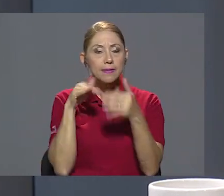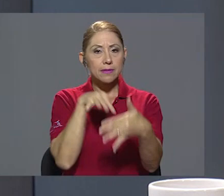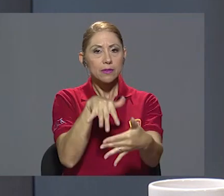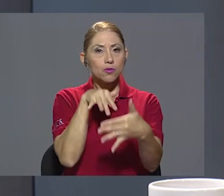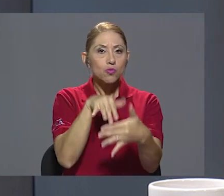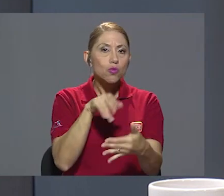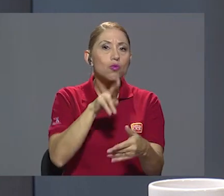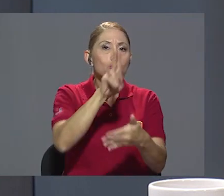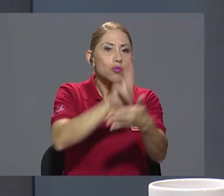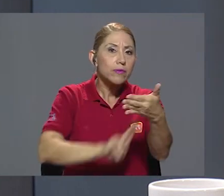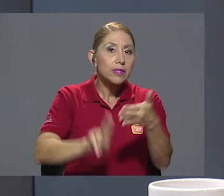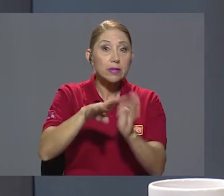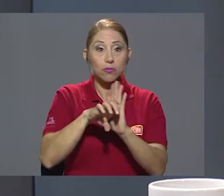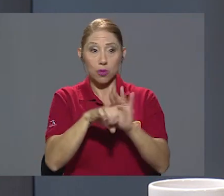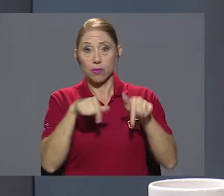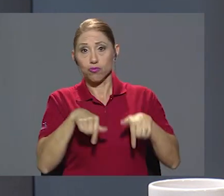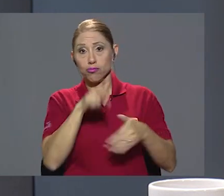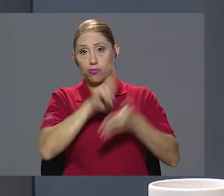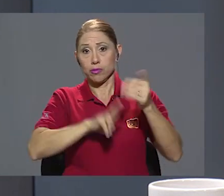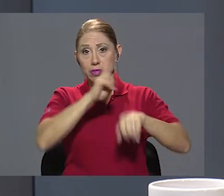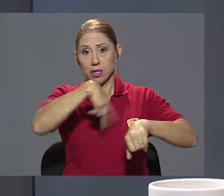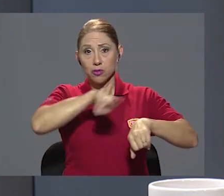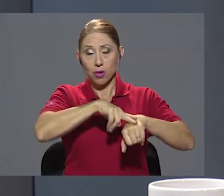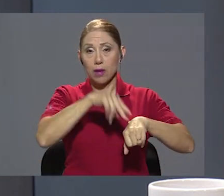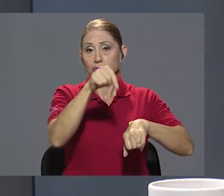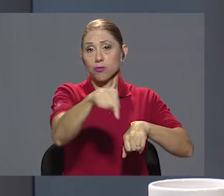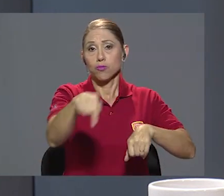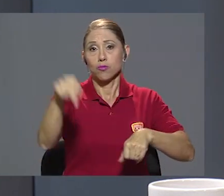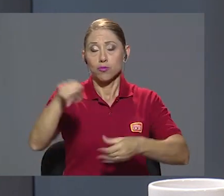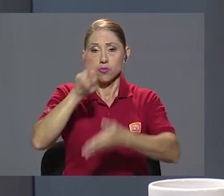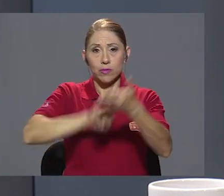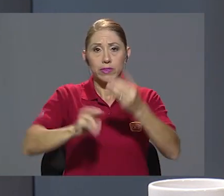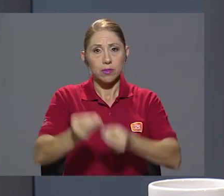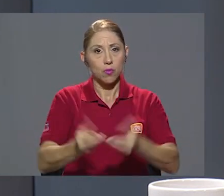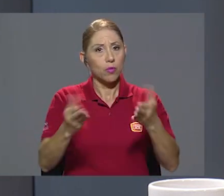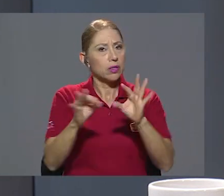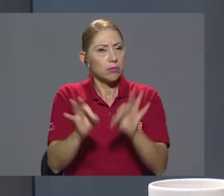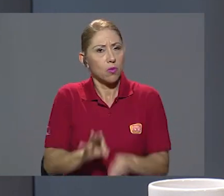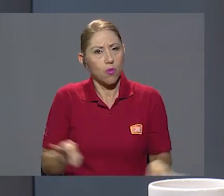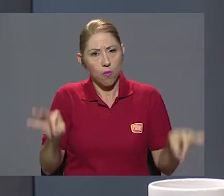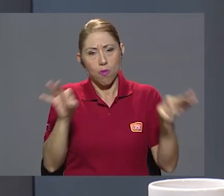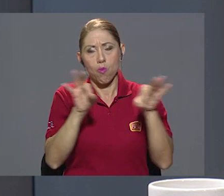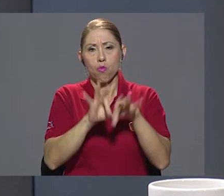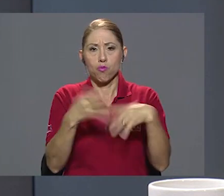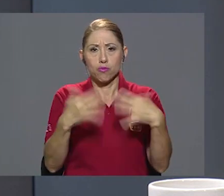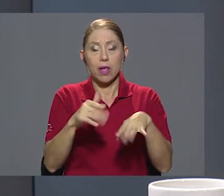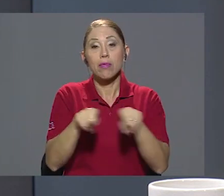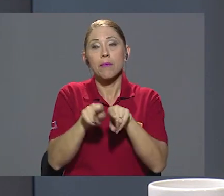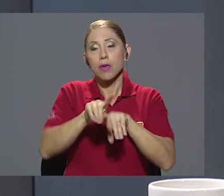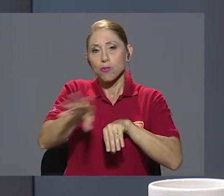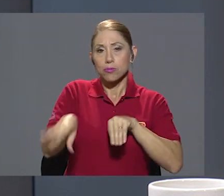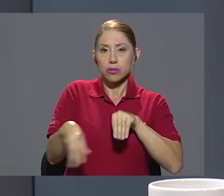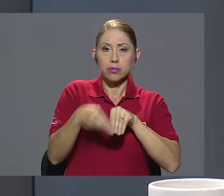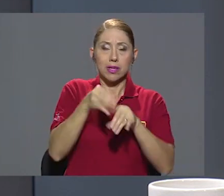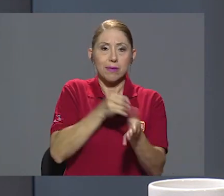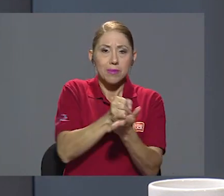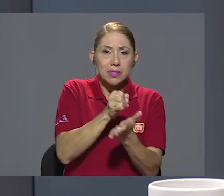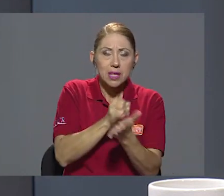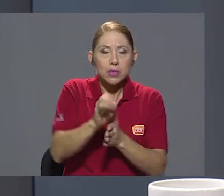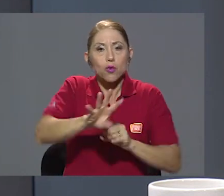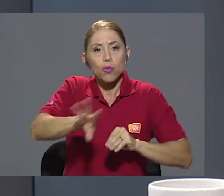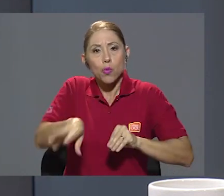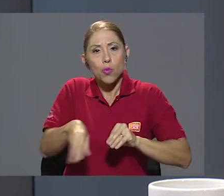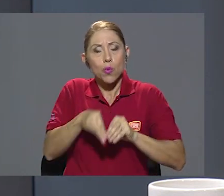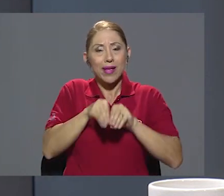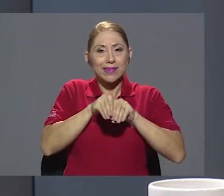su quehacer, ¿verdad? En el caso de la Universidad Nacional y las universidades públicas es una parte muy importante, sumado al tema de la investigación, la extensión,